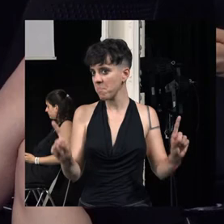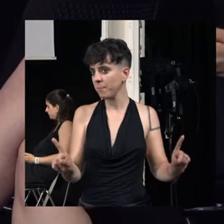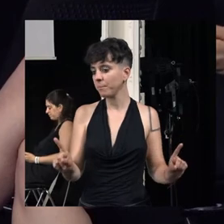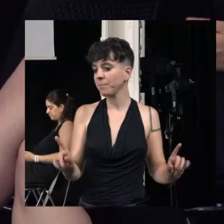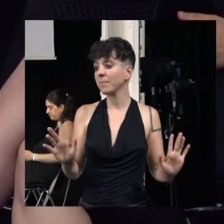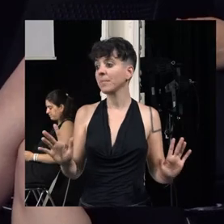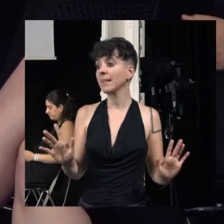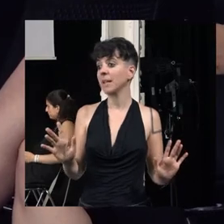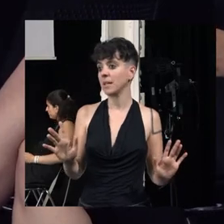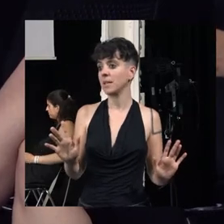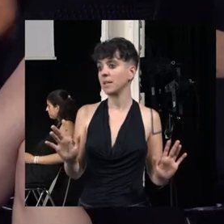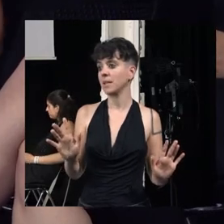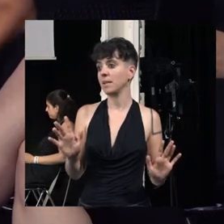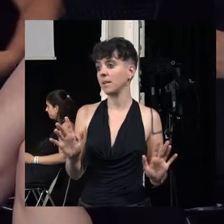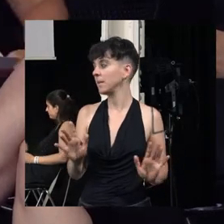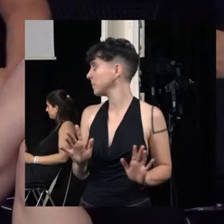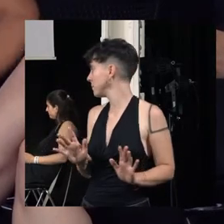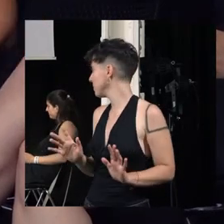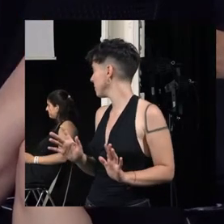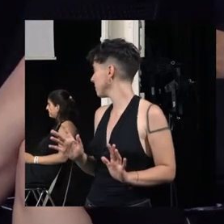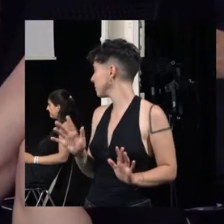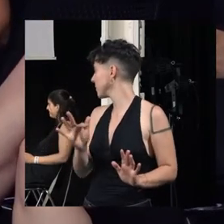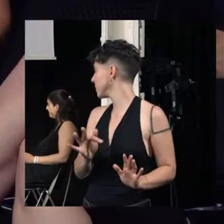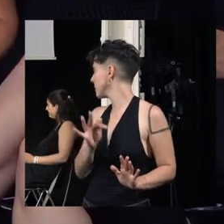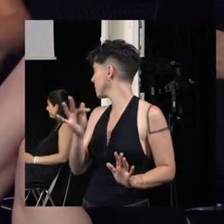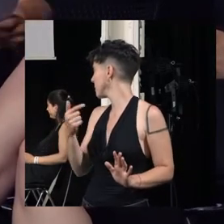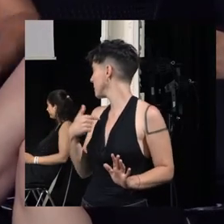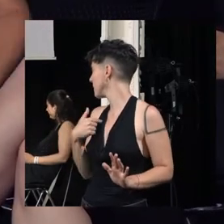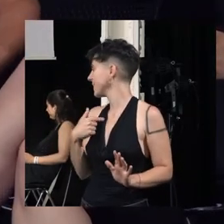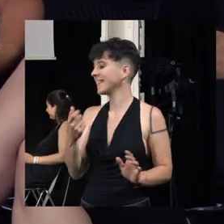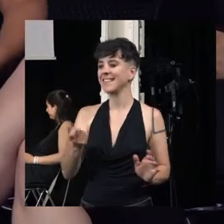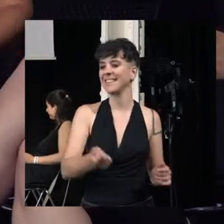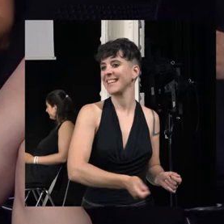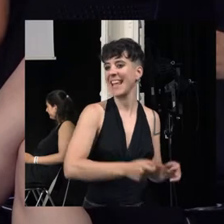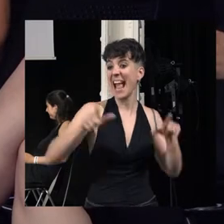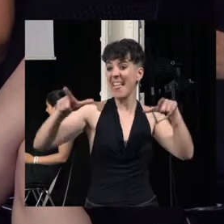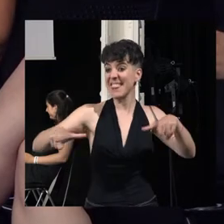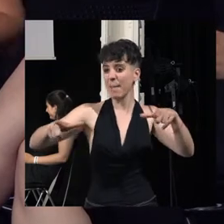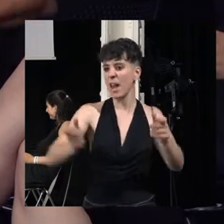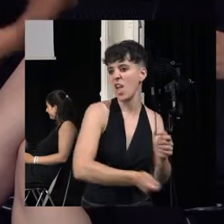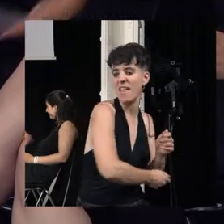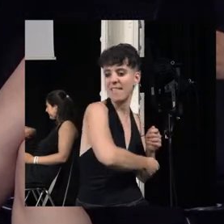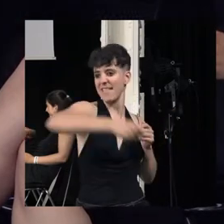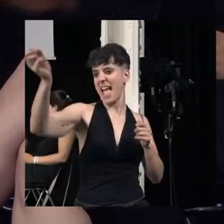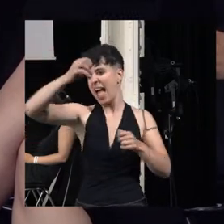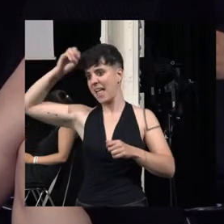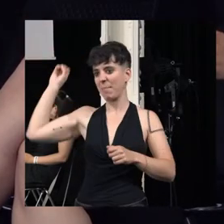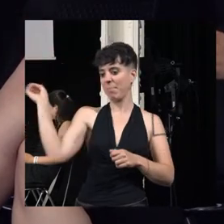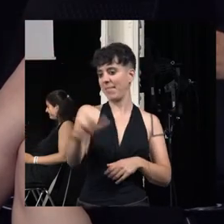Y ya puestas, no voy a hacerlo porque no lo voy a destruir, pero... Y si tiramos el tablero, ¿no? Es el final